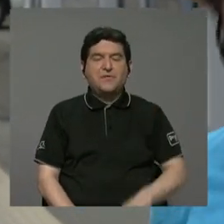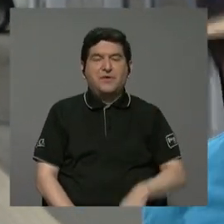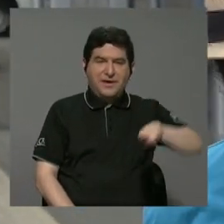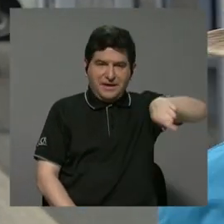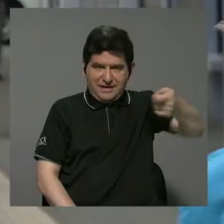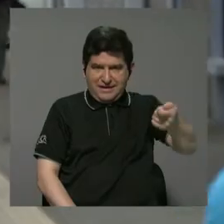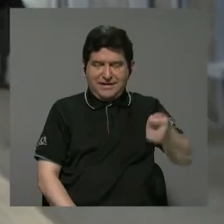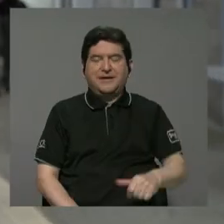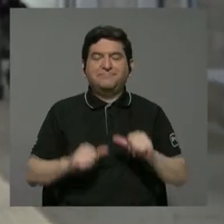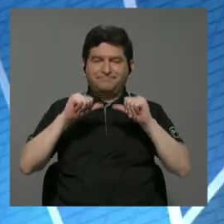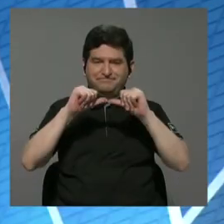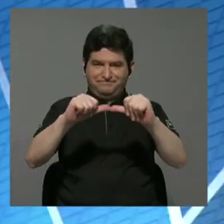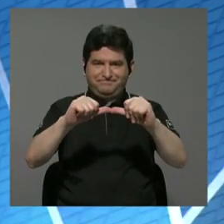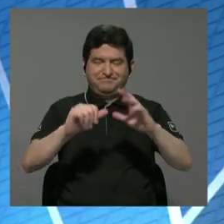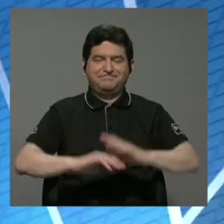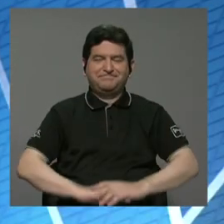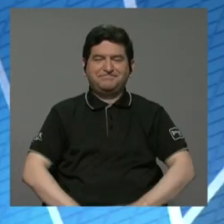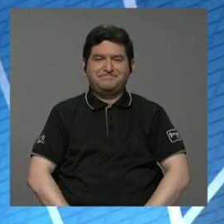Adelante.